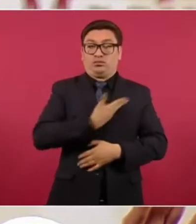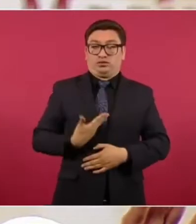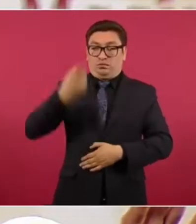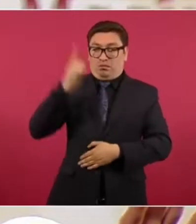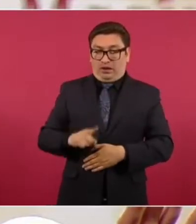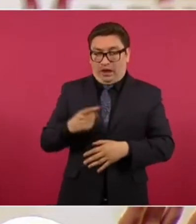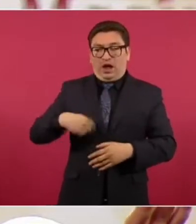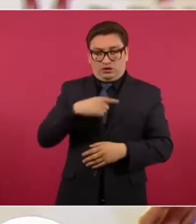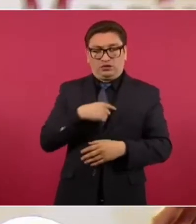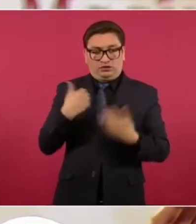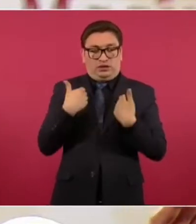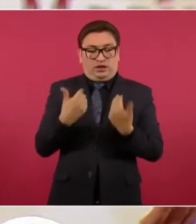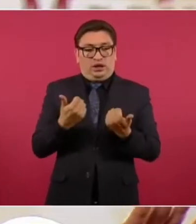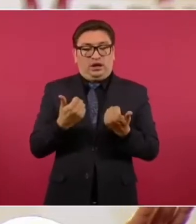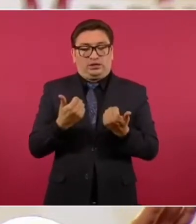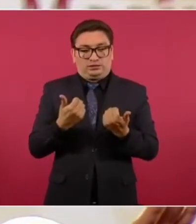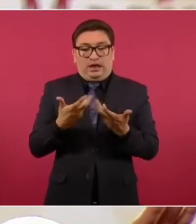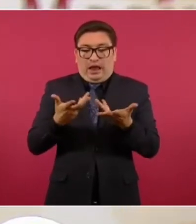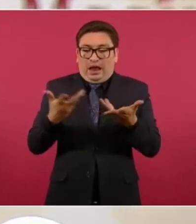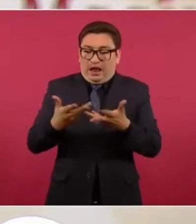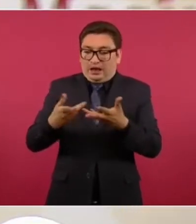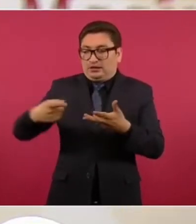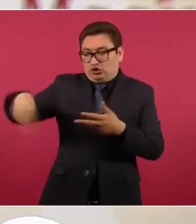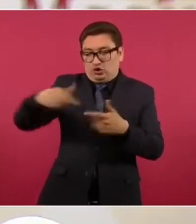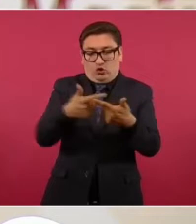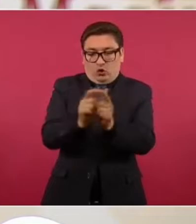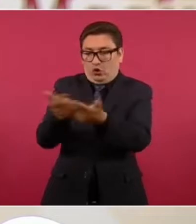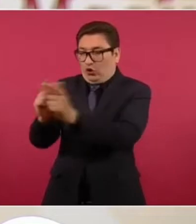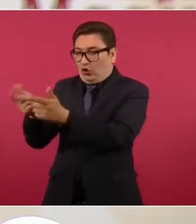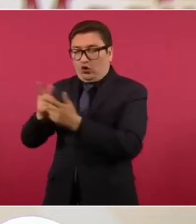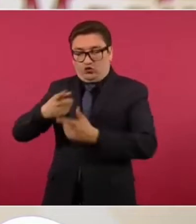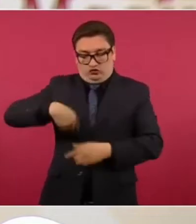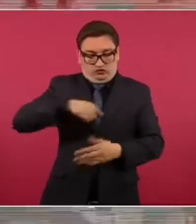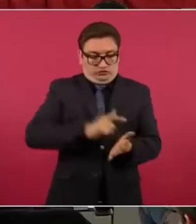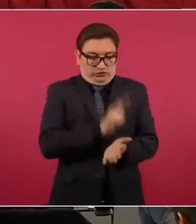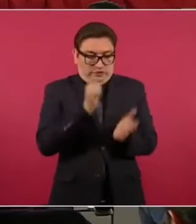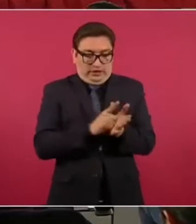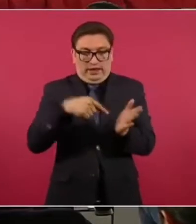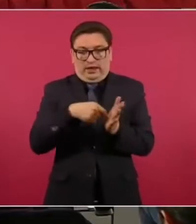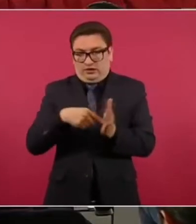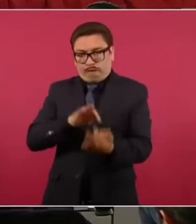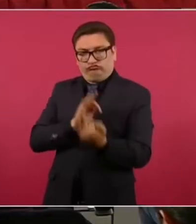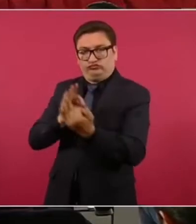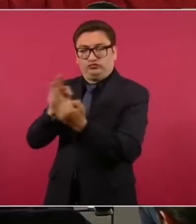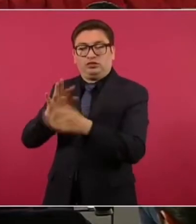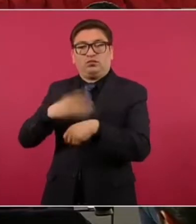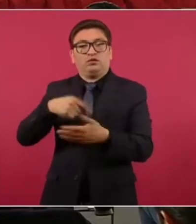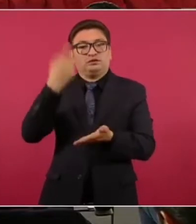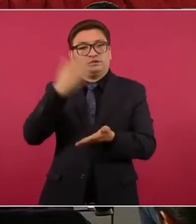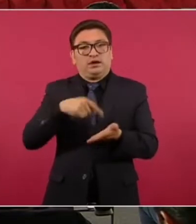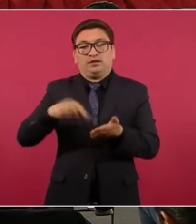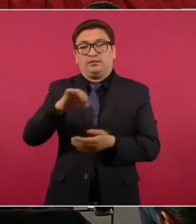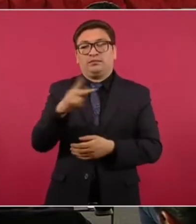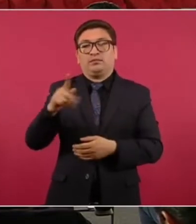hay una actuación contra todos los grupos con base en la ley, con base en las decisiones de los propios